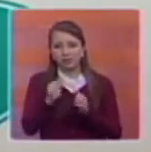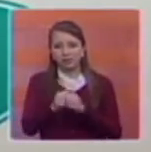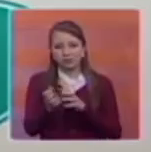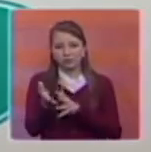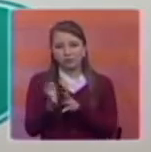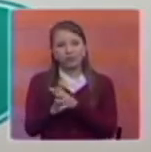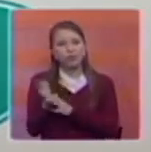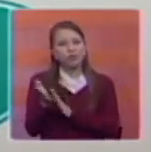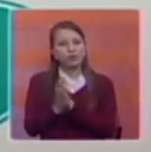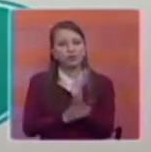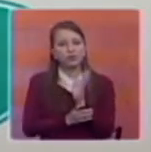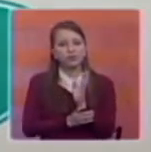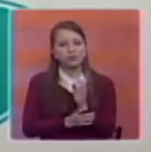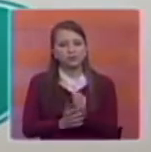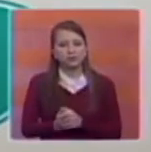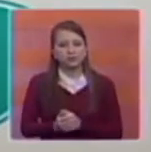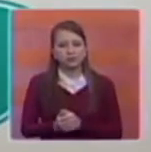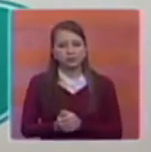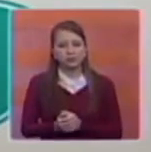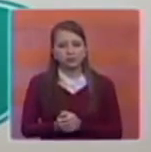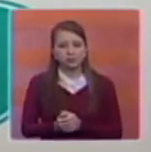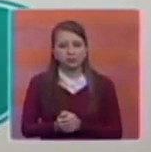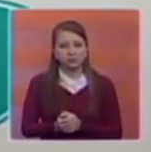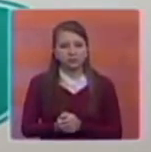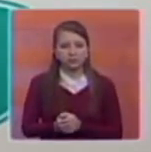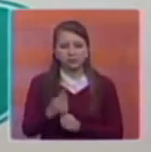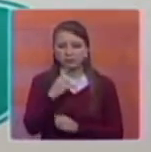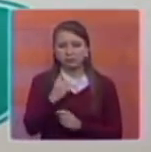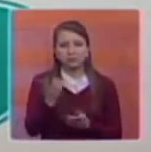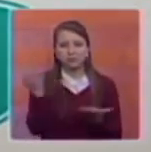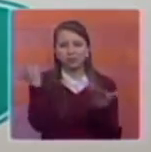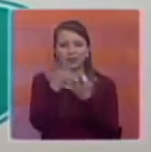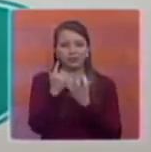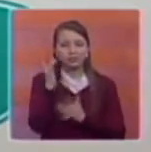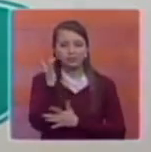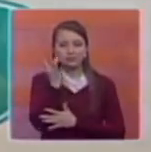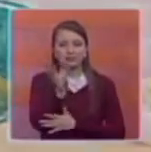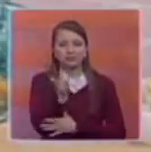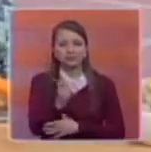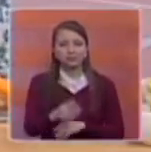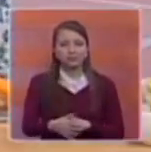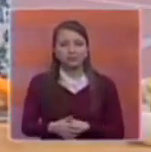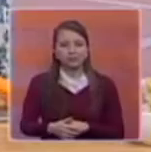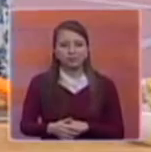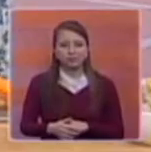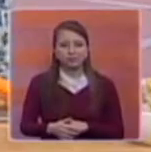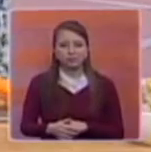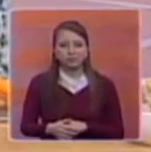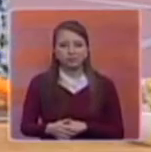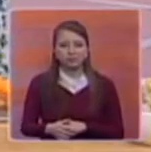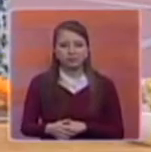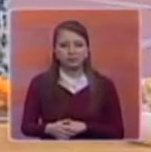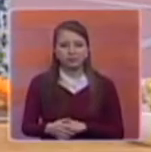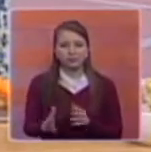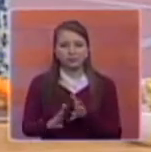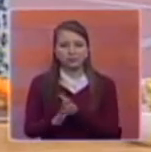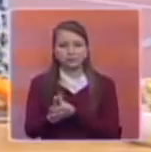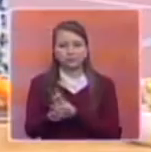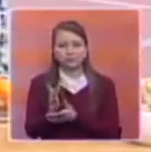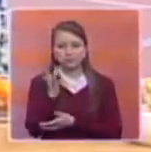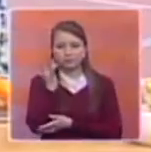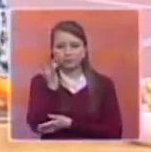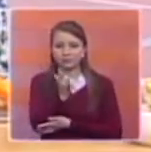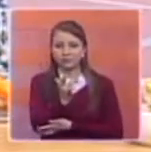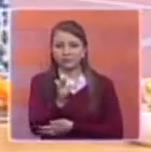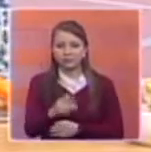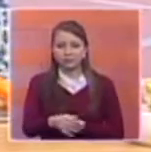para picar, y en eso me di cuenta que me pasé por aquí el guante que tenía para picar el